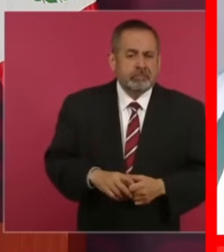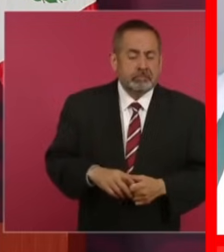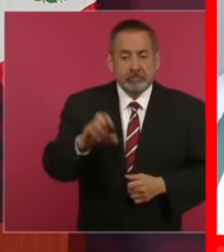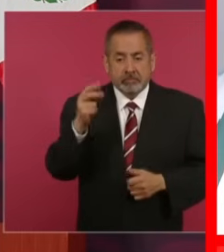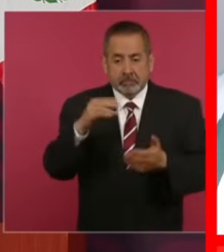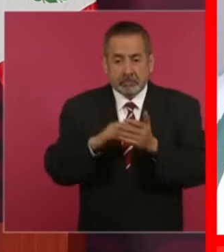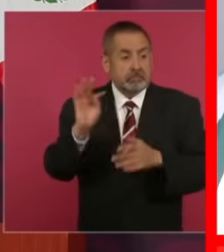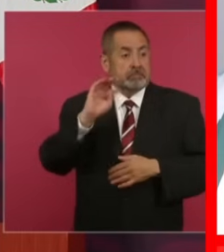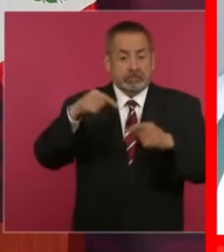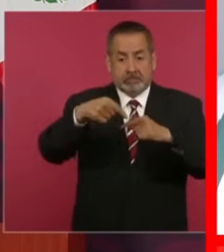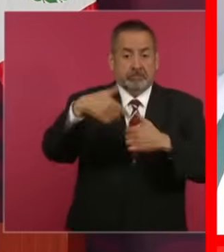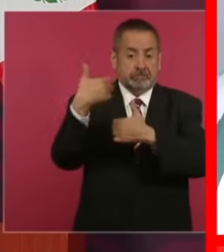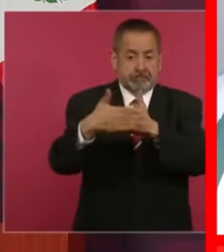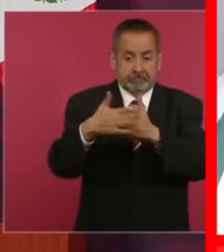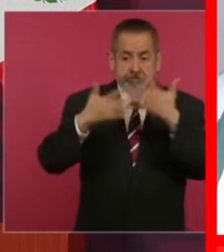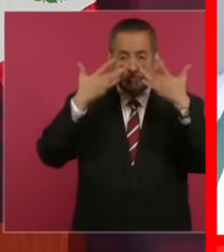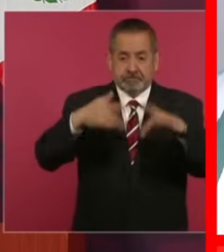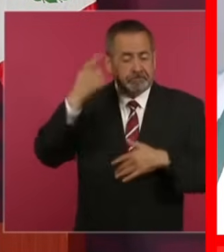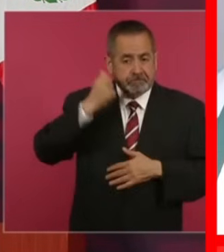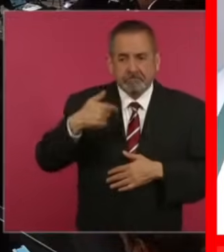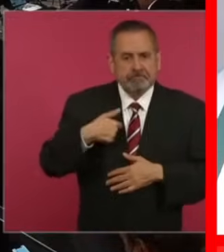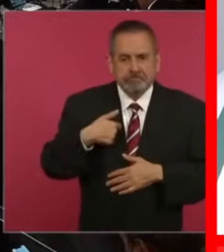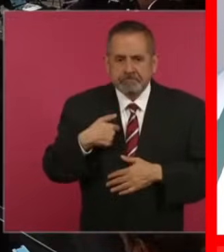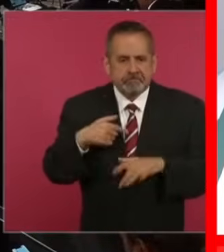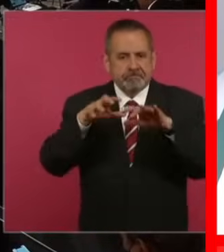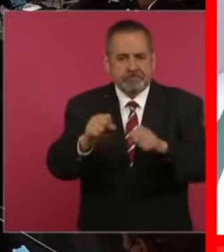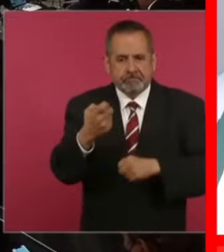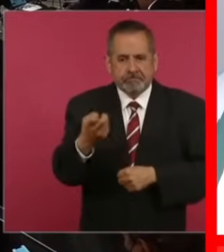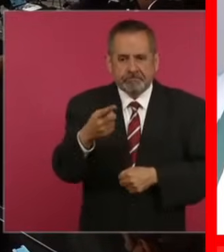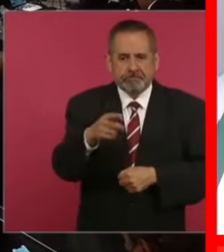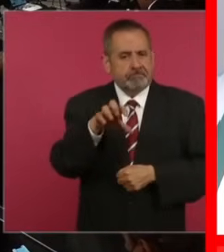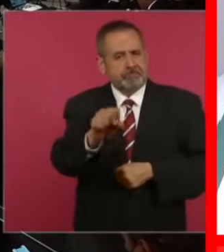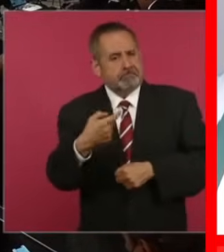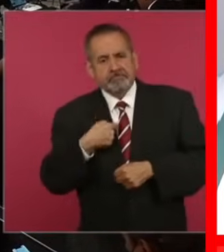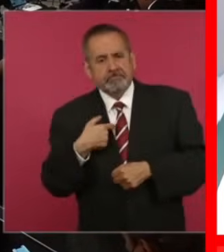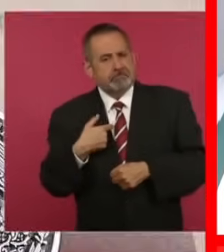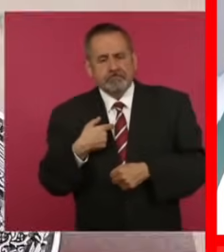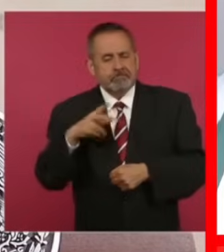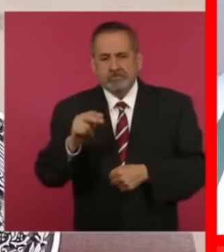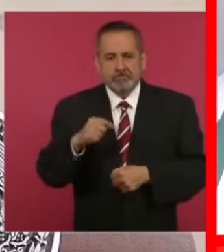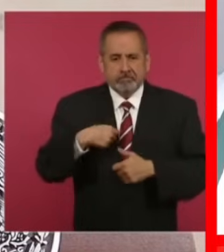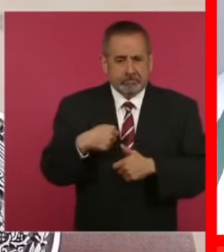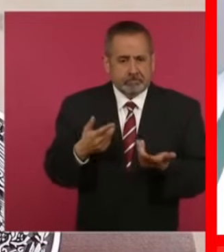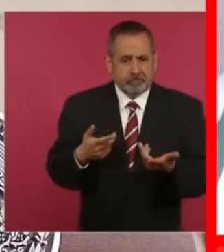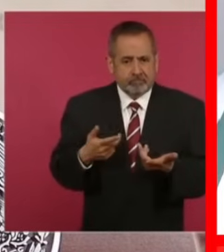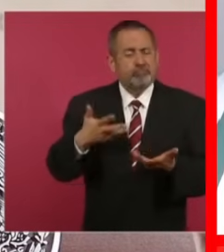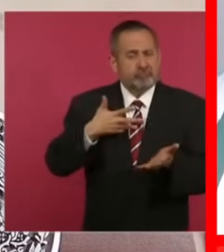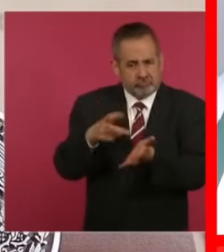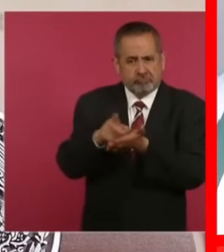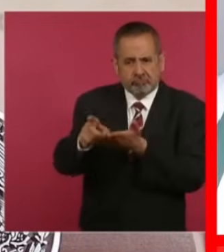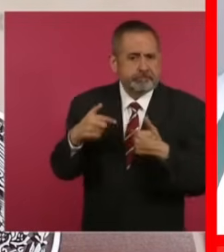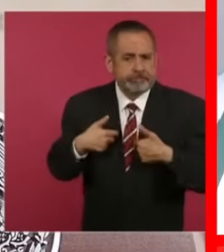a retirar ni siquiera voy a llegar a eso que tengo mi